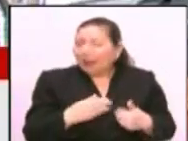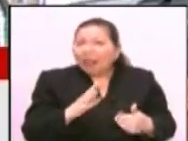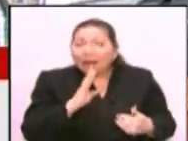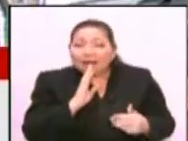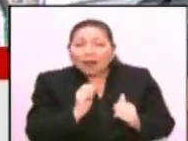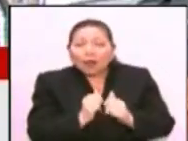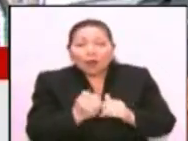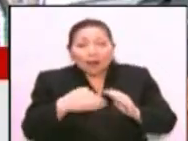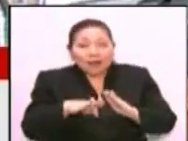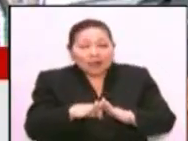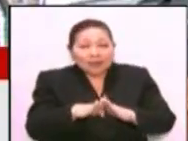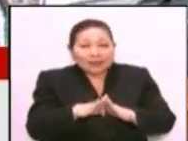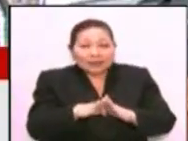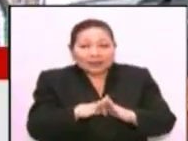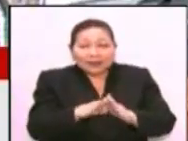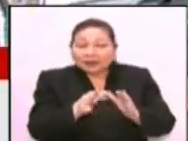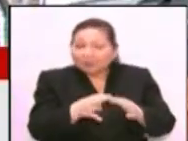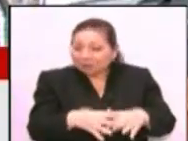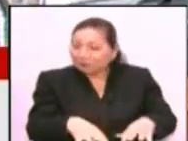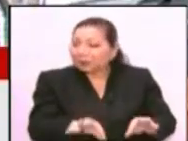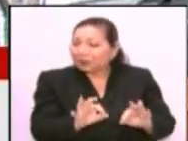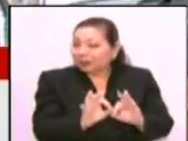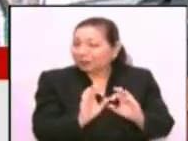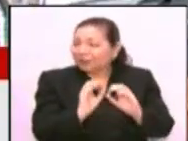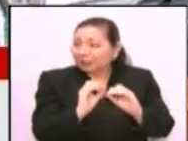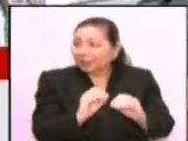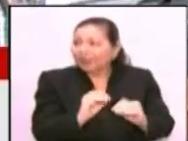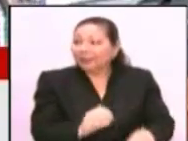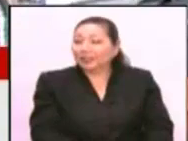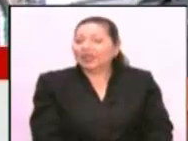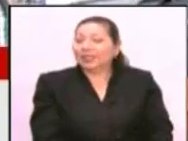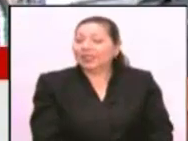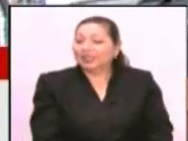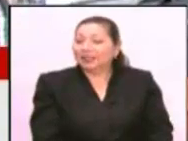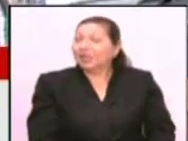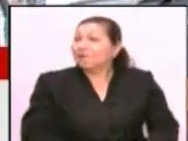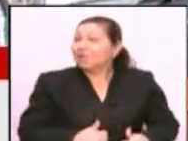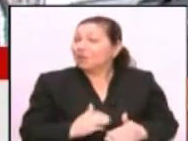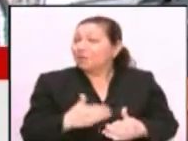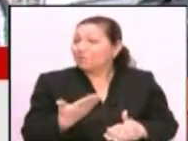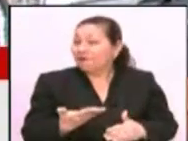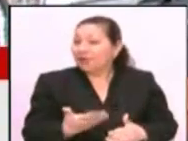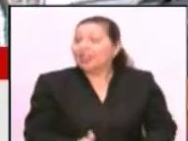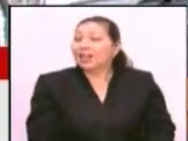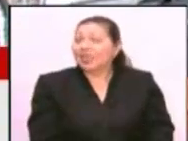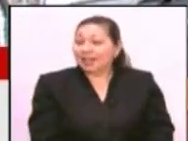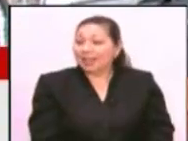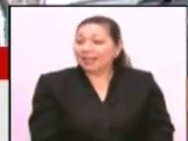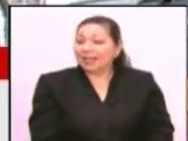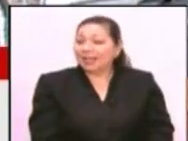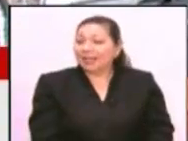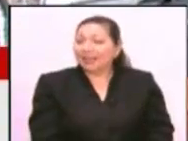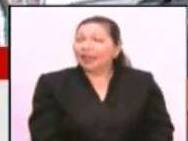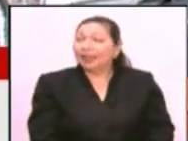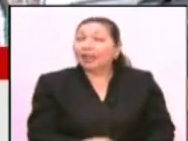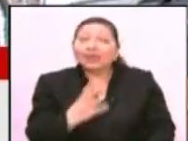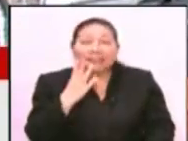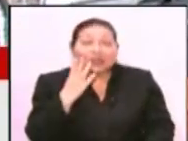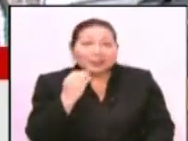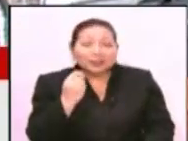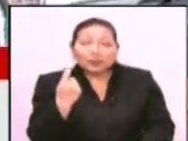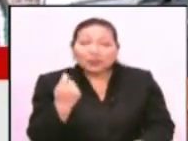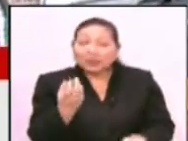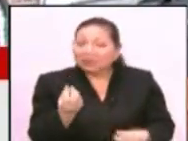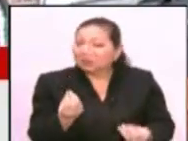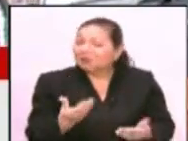charlas con los internos de lo importante que es dar cara a los que viven fuera de medio libre, ¿no es cierto? En el caso de Chiclayo, en el caso de Trujillo,